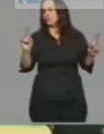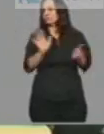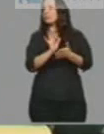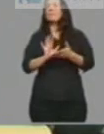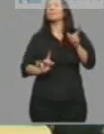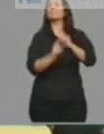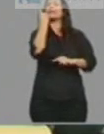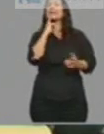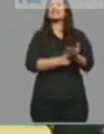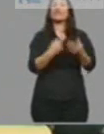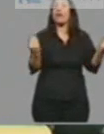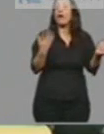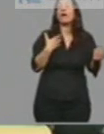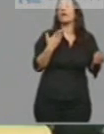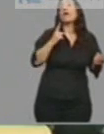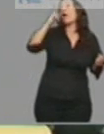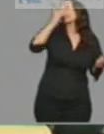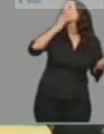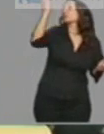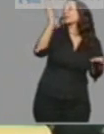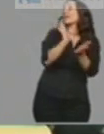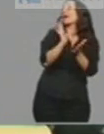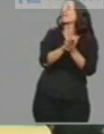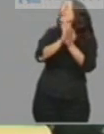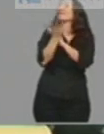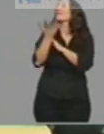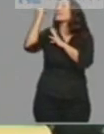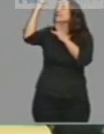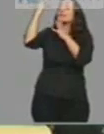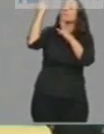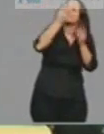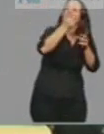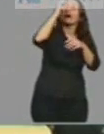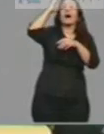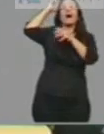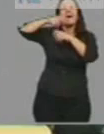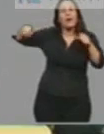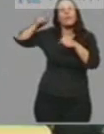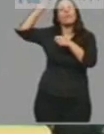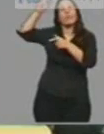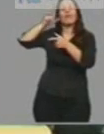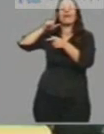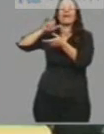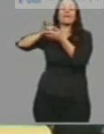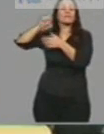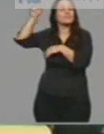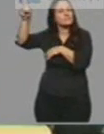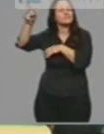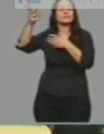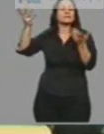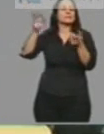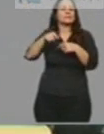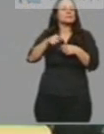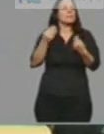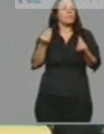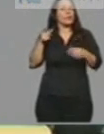tomado, bueno, es pedirle a Dios que ilumine a la Corte Suprema de los Estados Unidos, porque en realidad estaríamos realmente